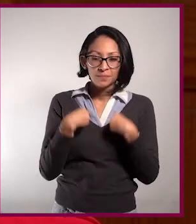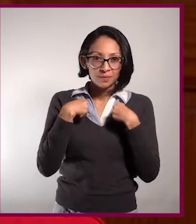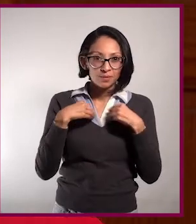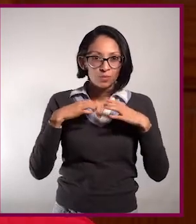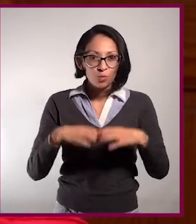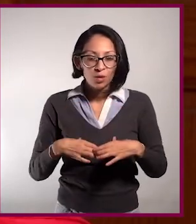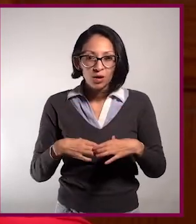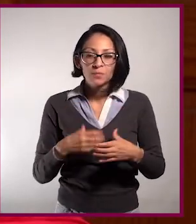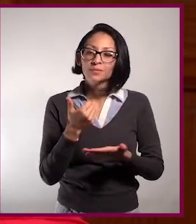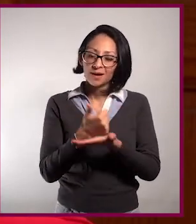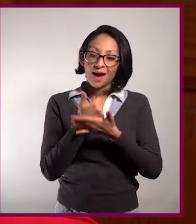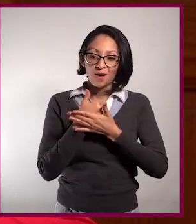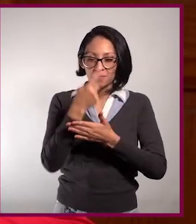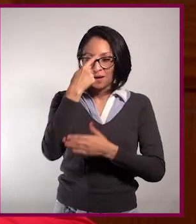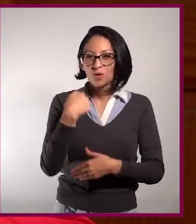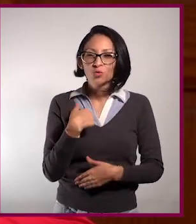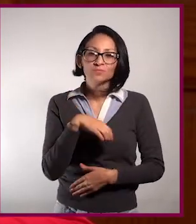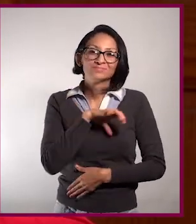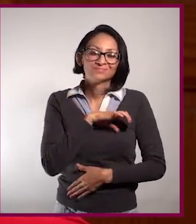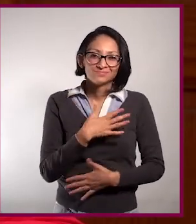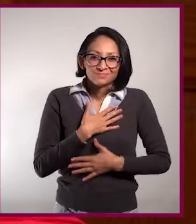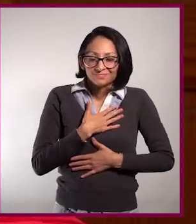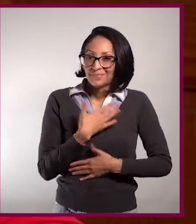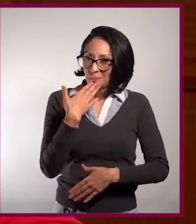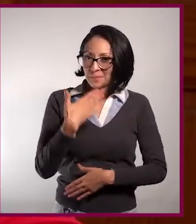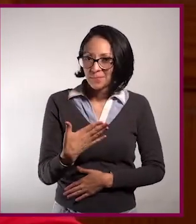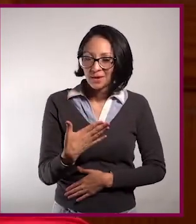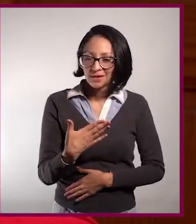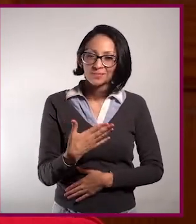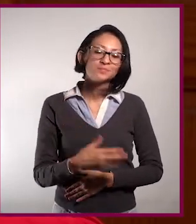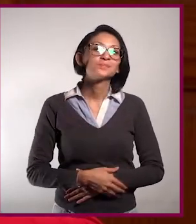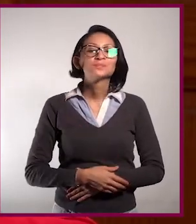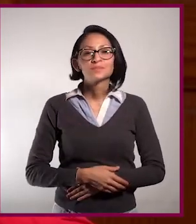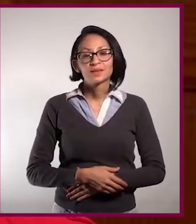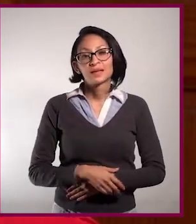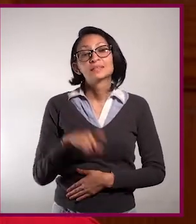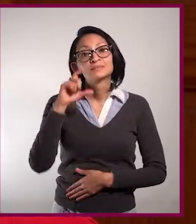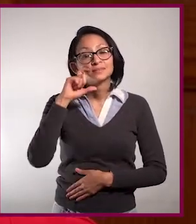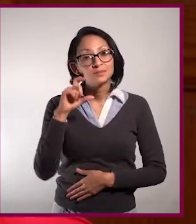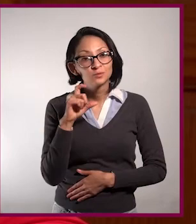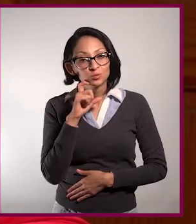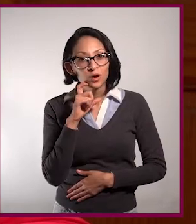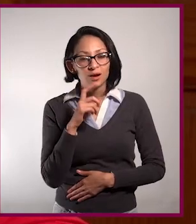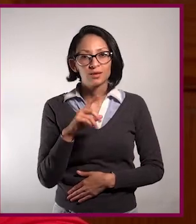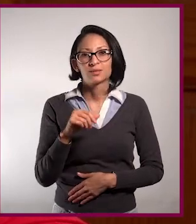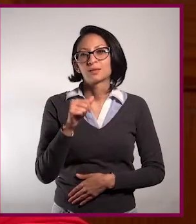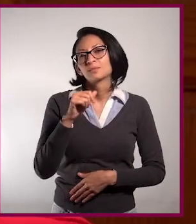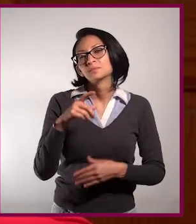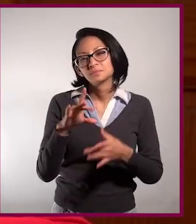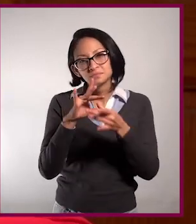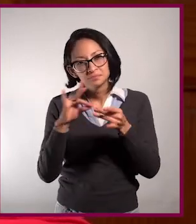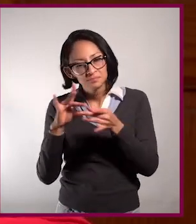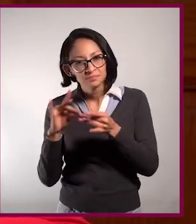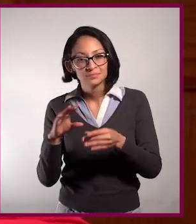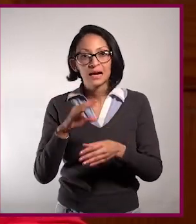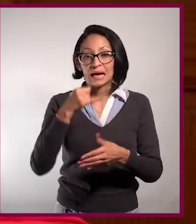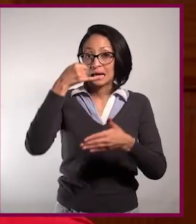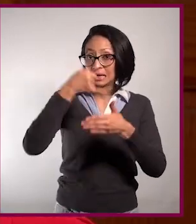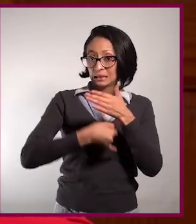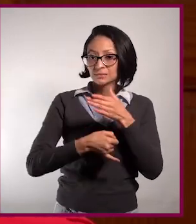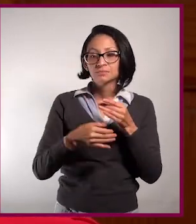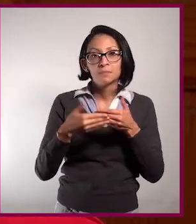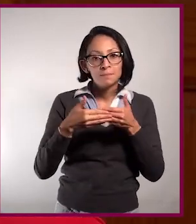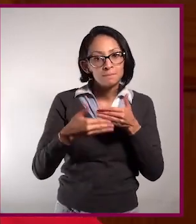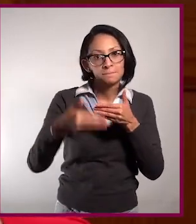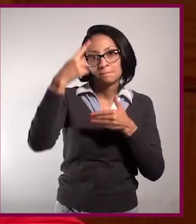ciclos nos ayuda a quererlo y cuidarlo. La información vinculada a nuestra sexualidad y salud reproductiva es información que nos sirve